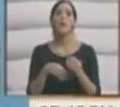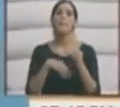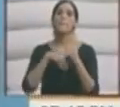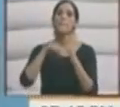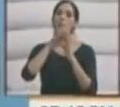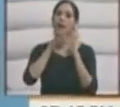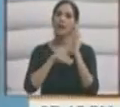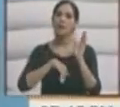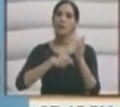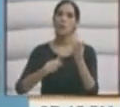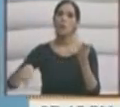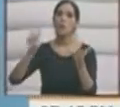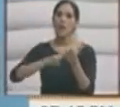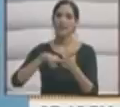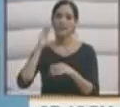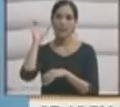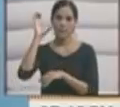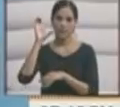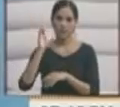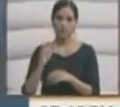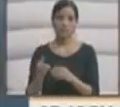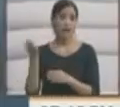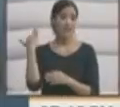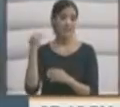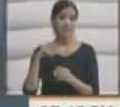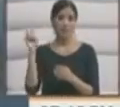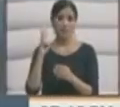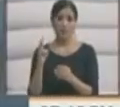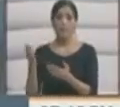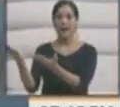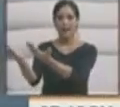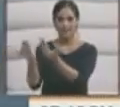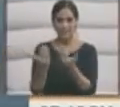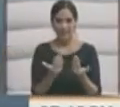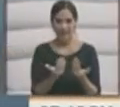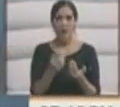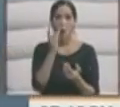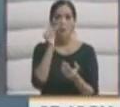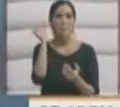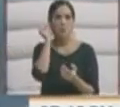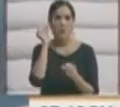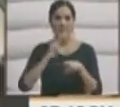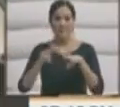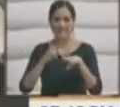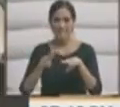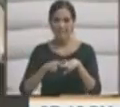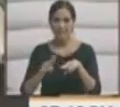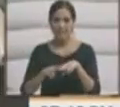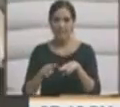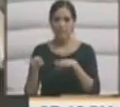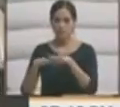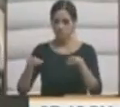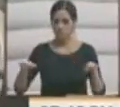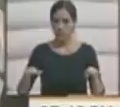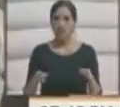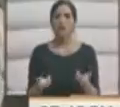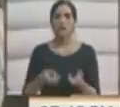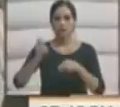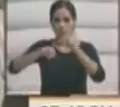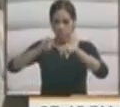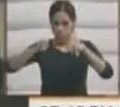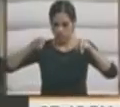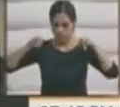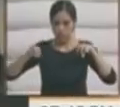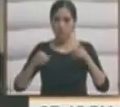Atrás quedó Venezuela para traer de vuelta a hombres, mujeres, niños y niñas que pronto ocuparían los asientos que